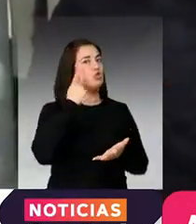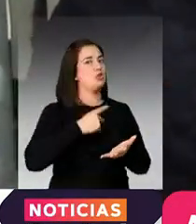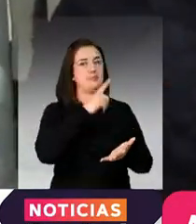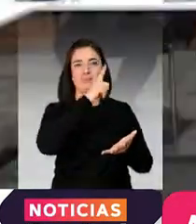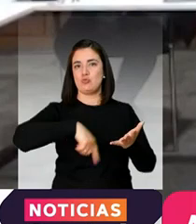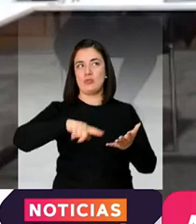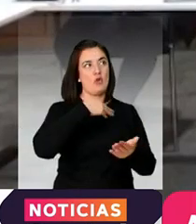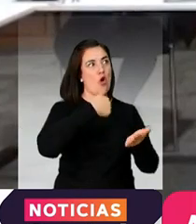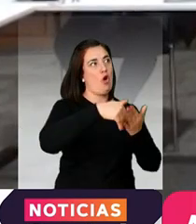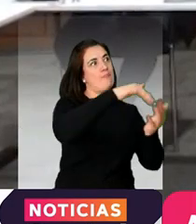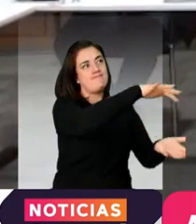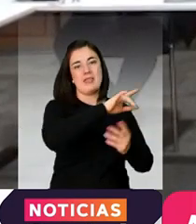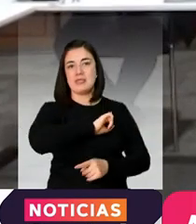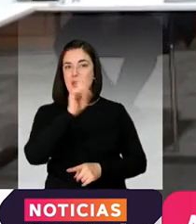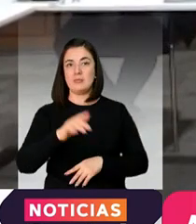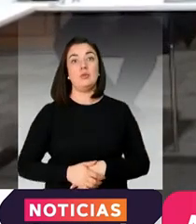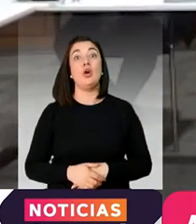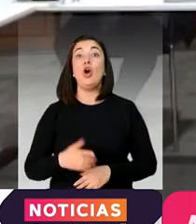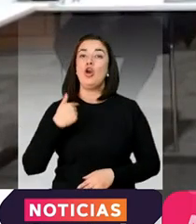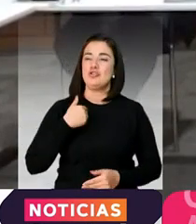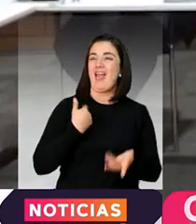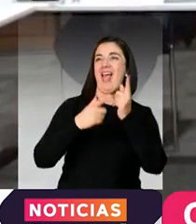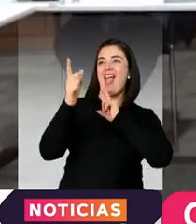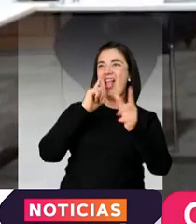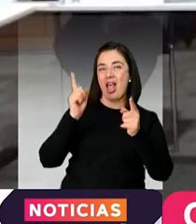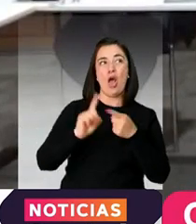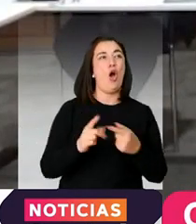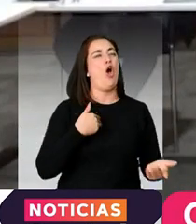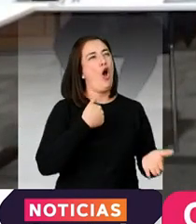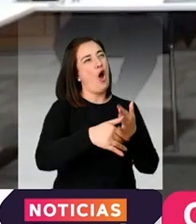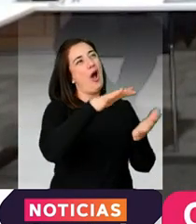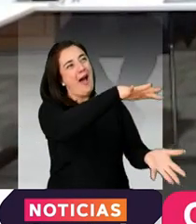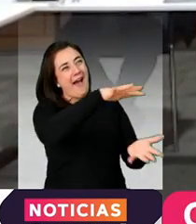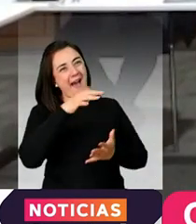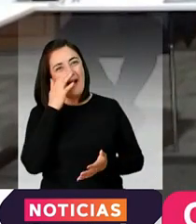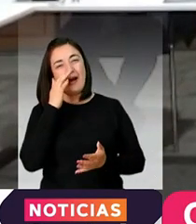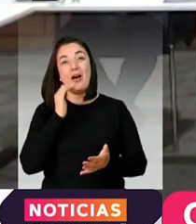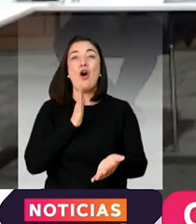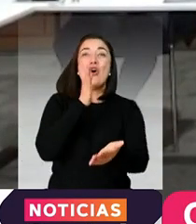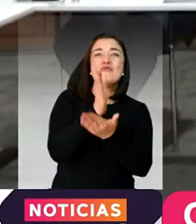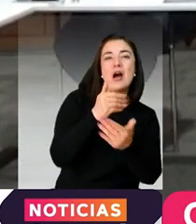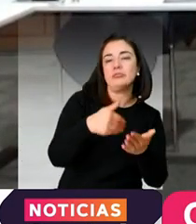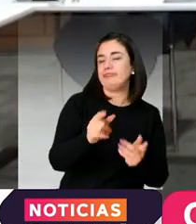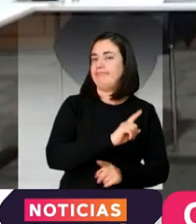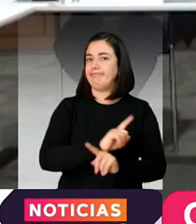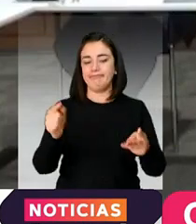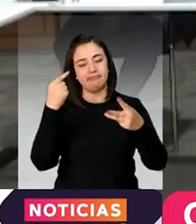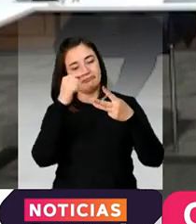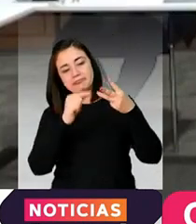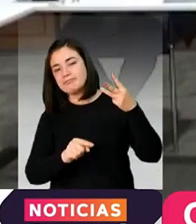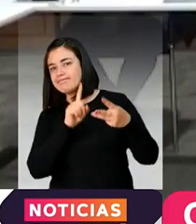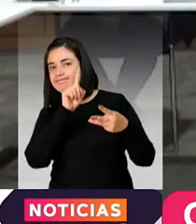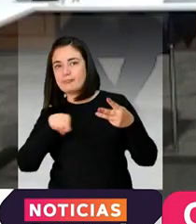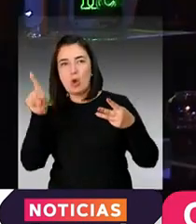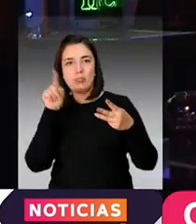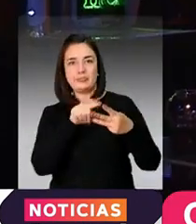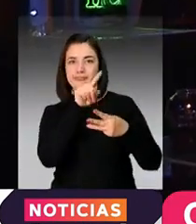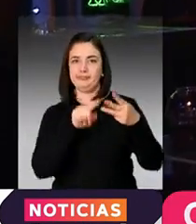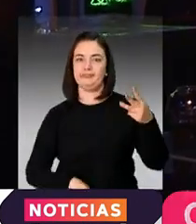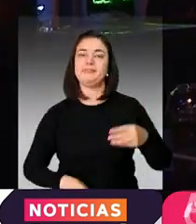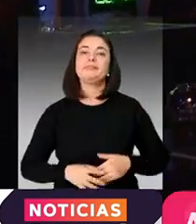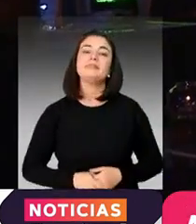prohibida. Ni consumo, ni expendio público, ni domicilios de licor habrá durante esos dos días.